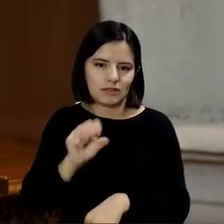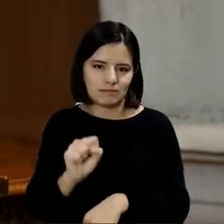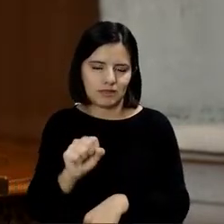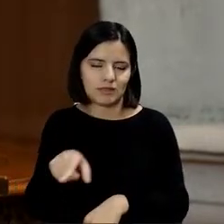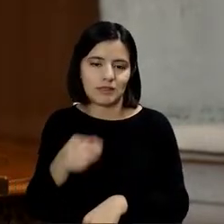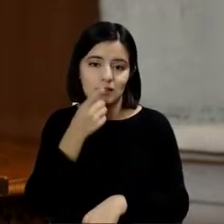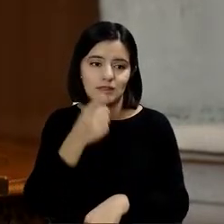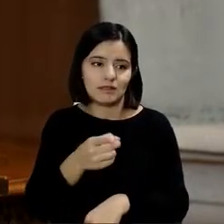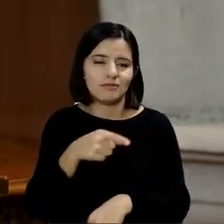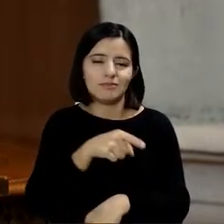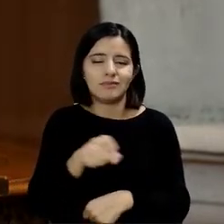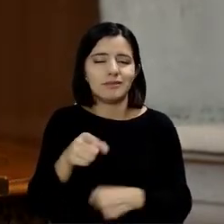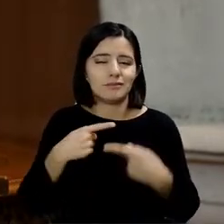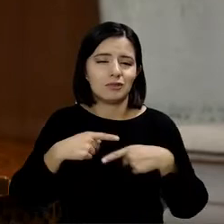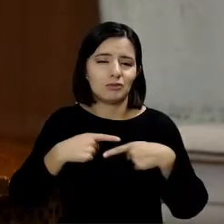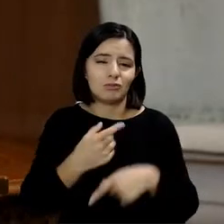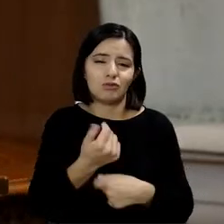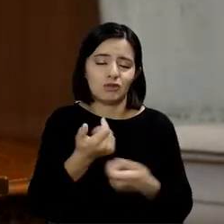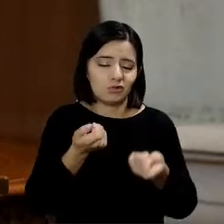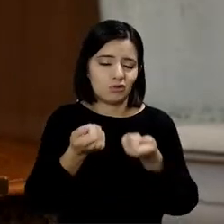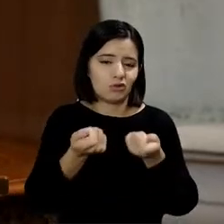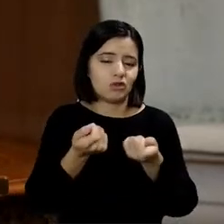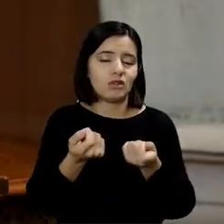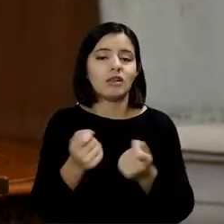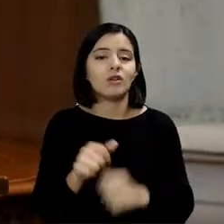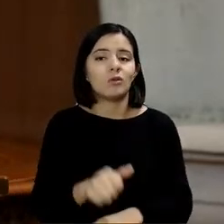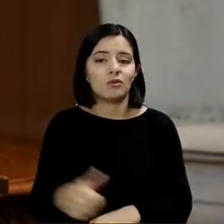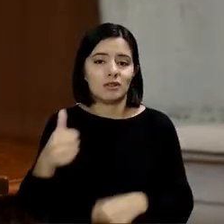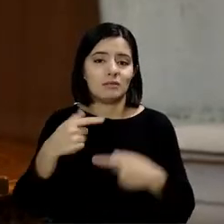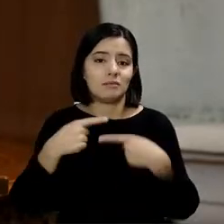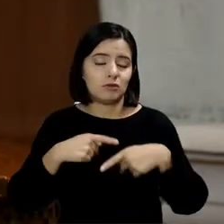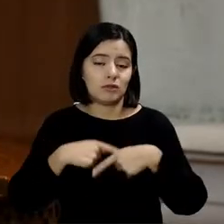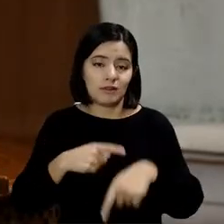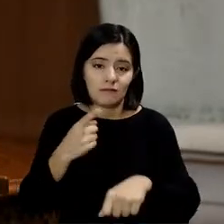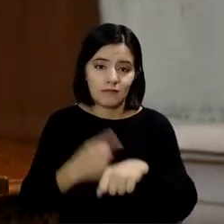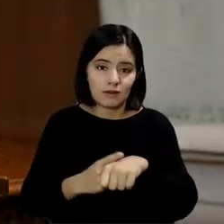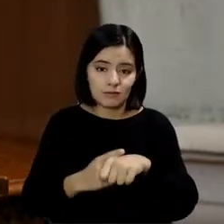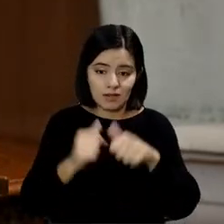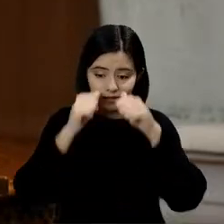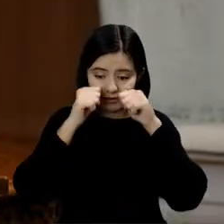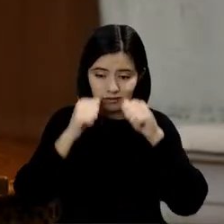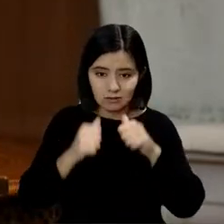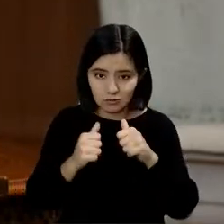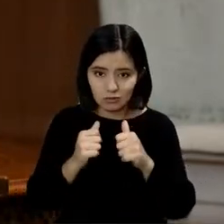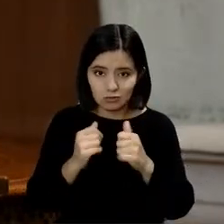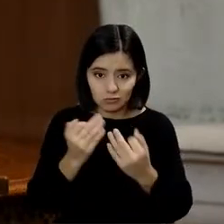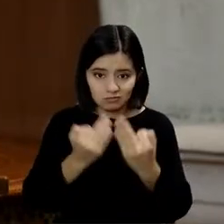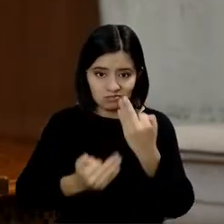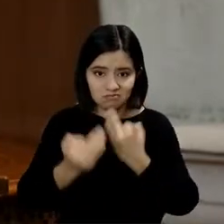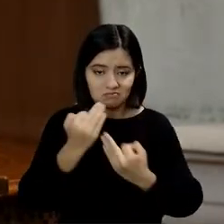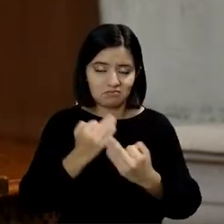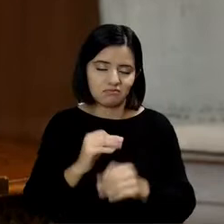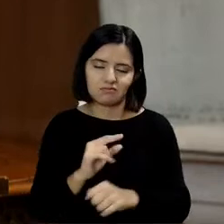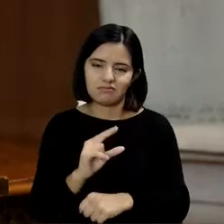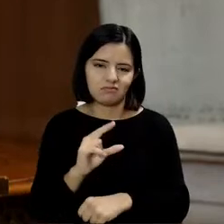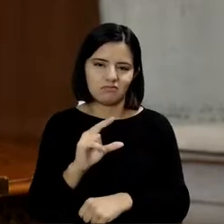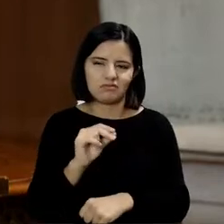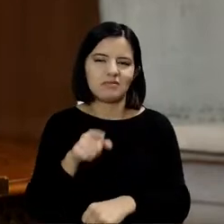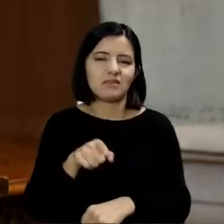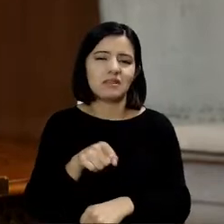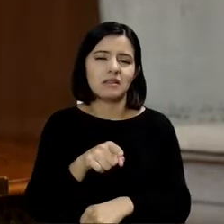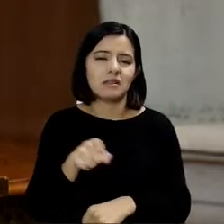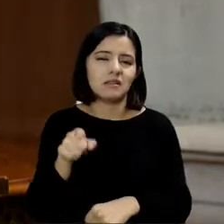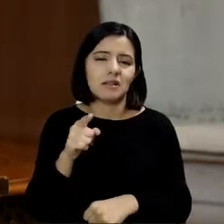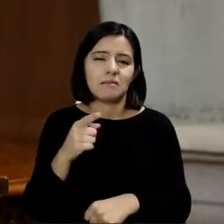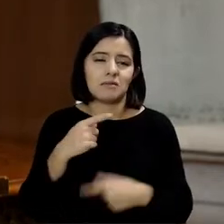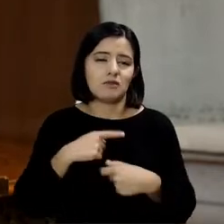control de la hipertensión arterial siguen sin recibir la atención que merecen, apenas se le da prioridad y su financiamiento está